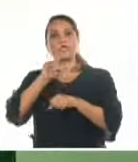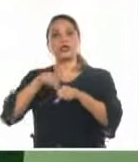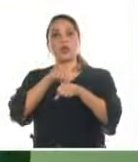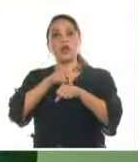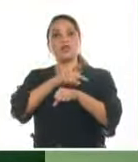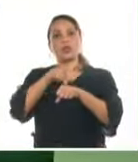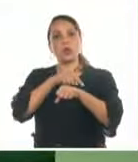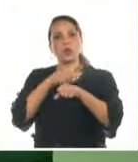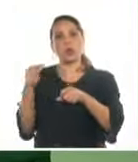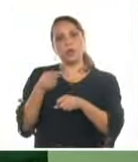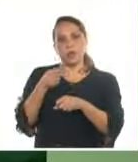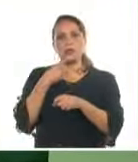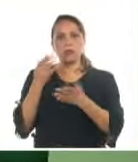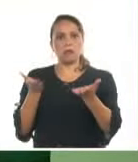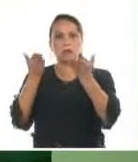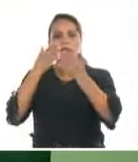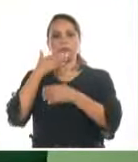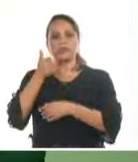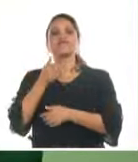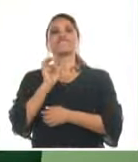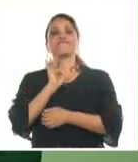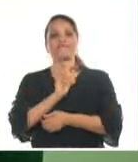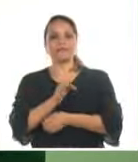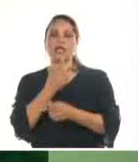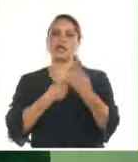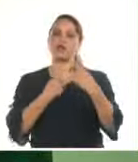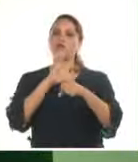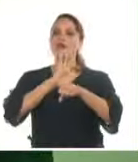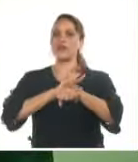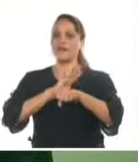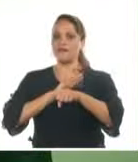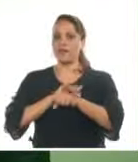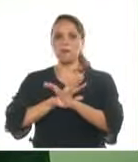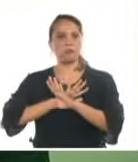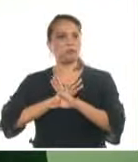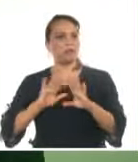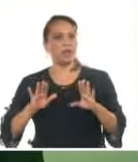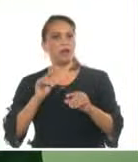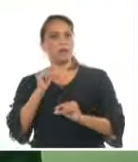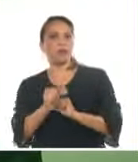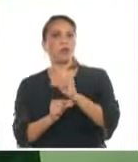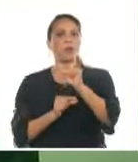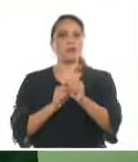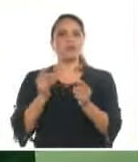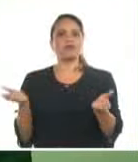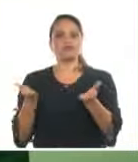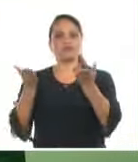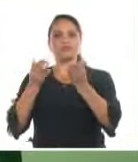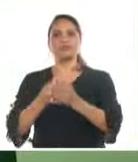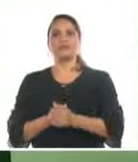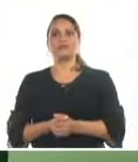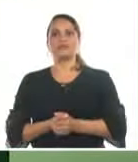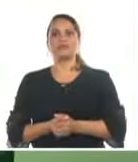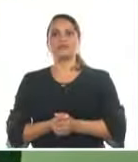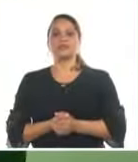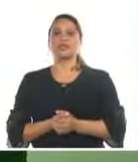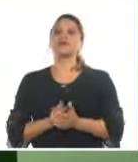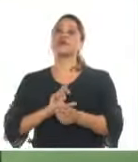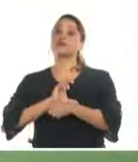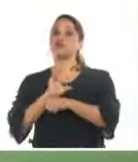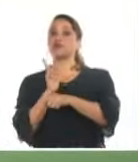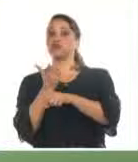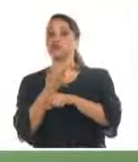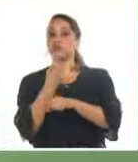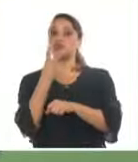menos. Es cierto, pudimos ver algunos enfermos que ya se estaban recuperando, pero la recuperación es larga, va a estar